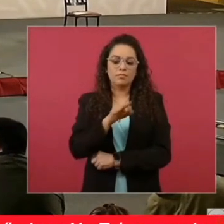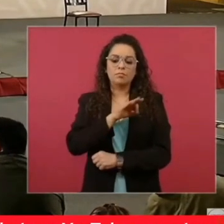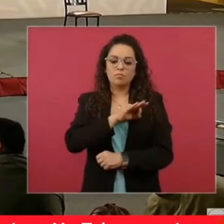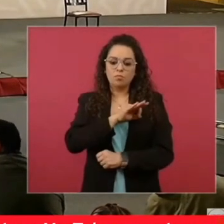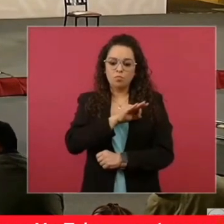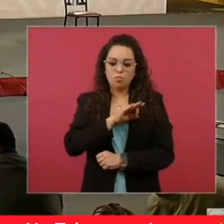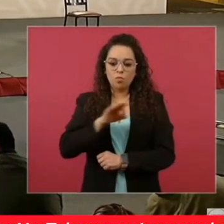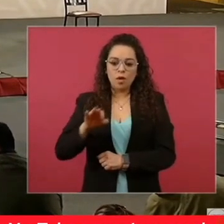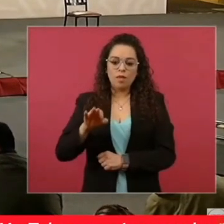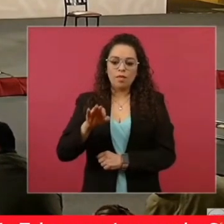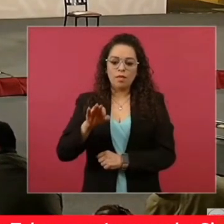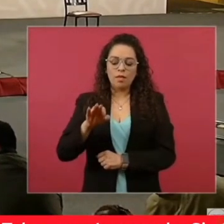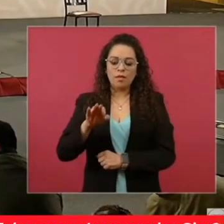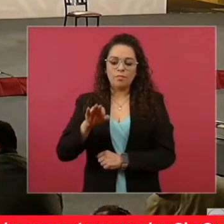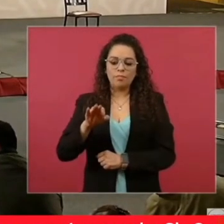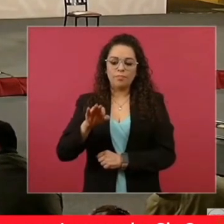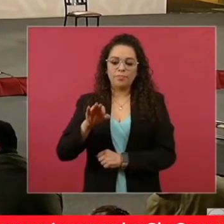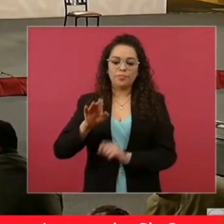inmensas